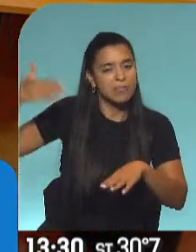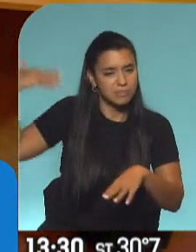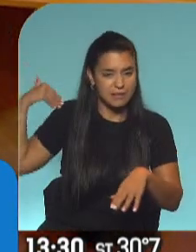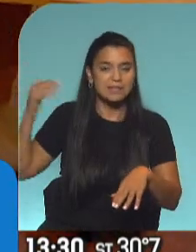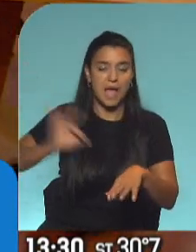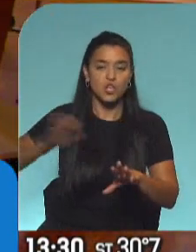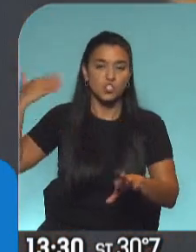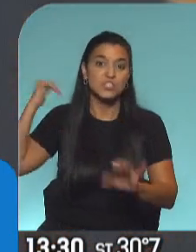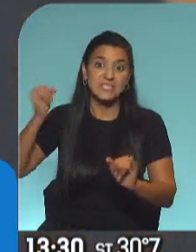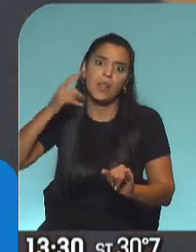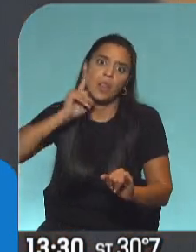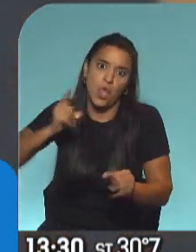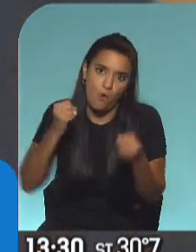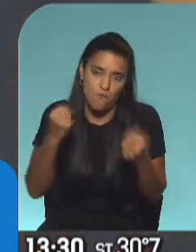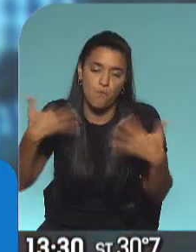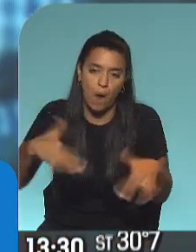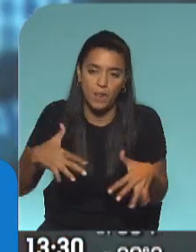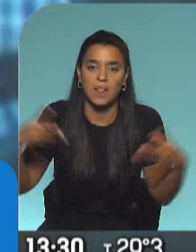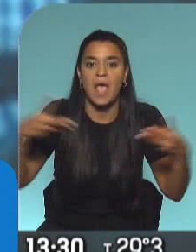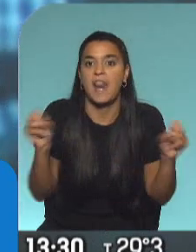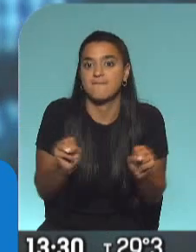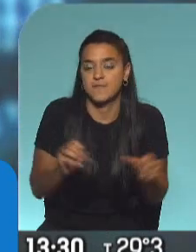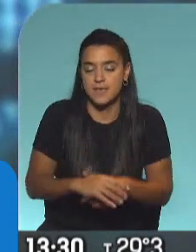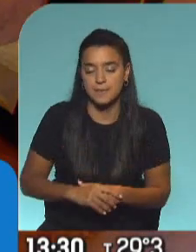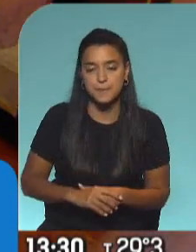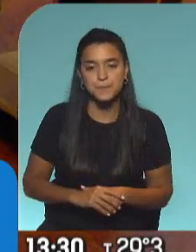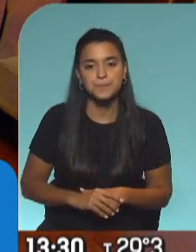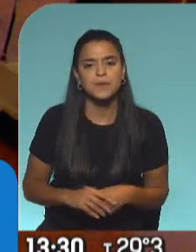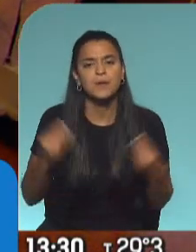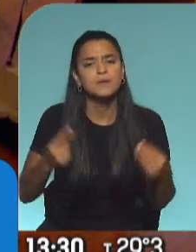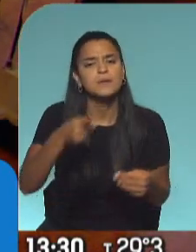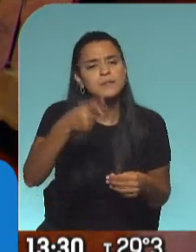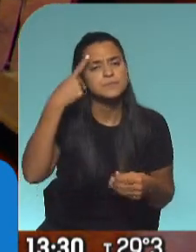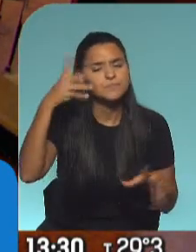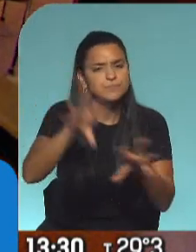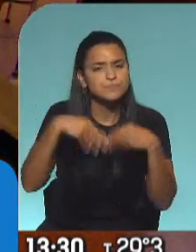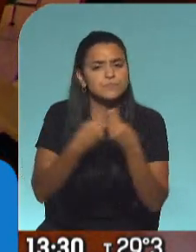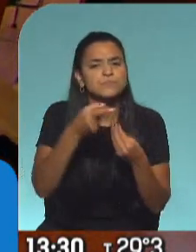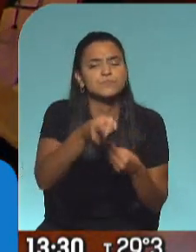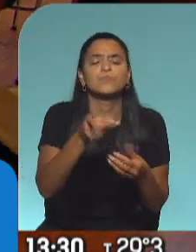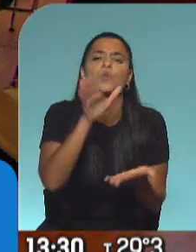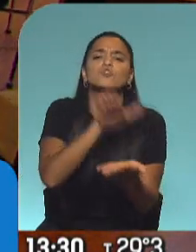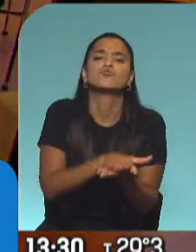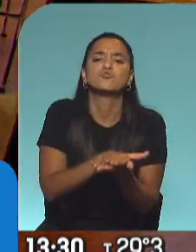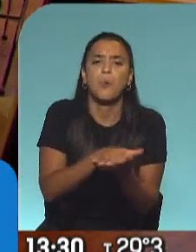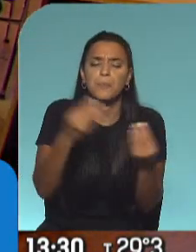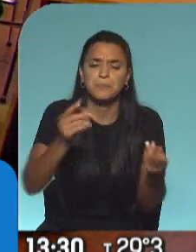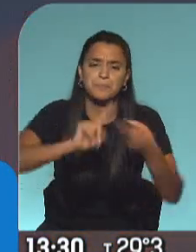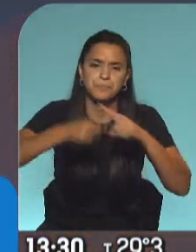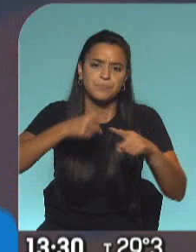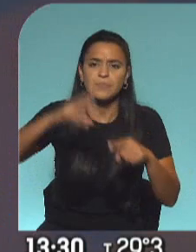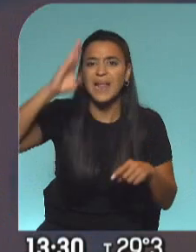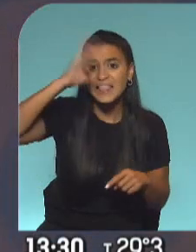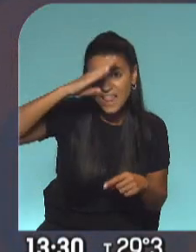décadas, durante la Guerra Fría, ¿no? Jorge, ¿y qué conclusión sacarías vos de lo que ha sido la relación de